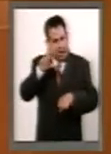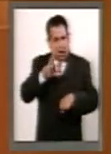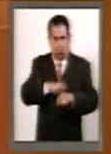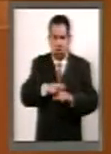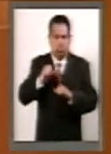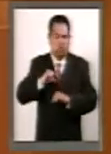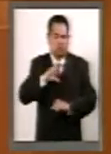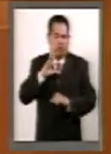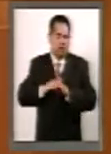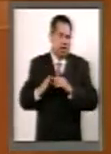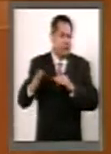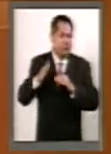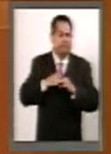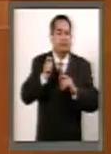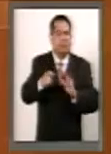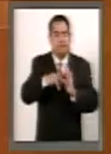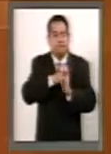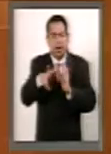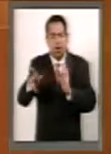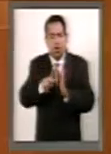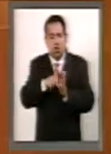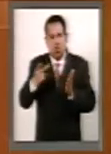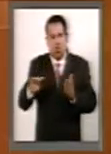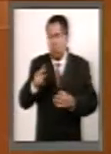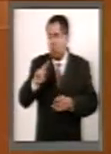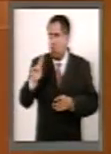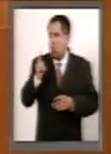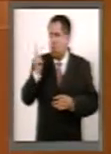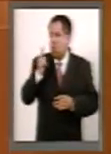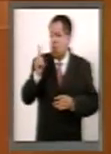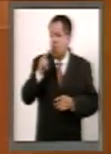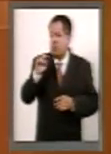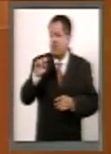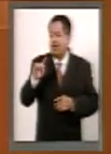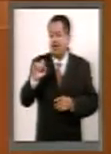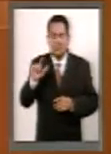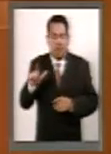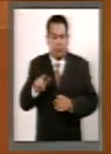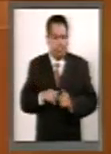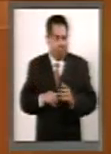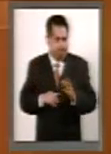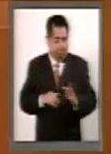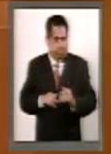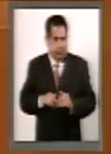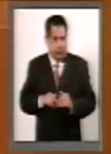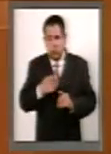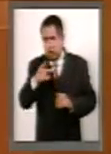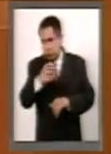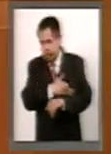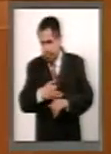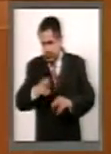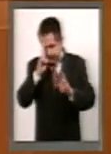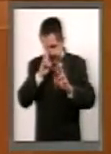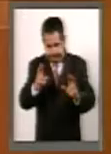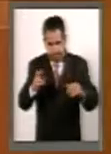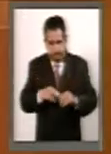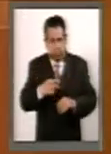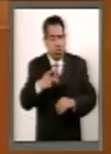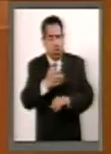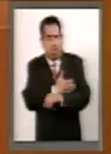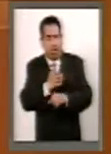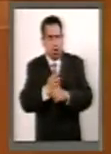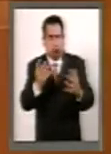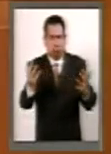general del Universal, a su muy respetable familia y a sus